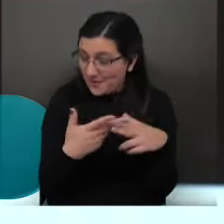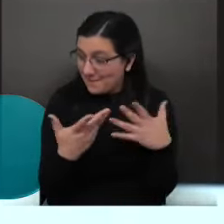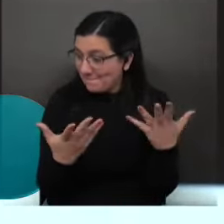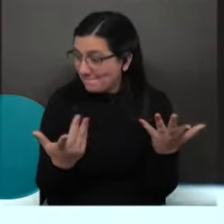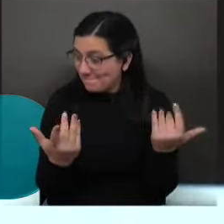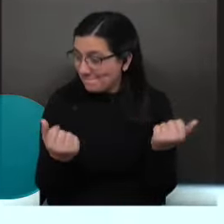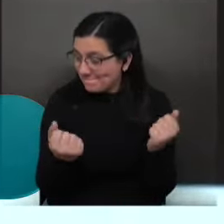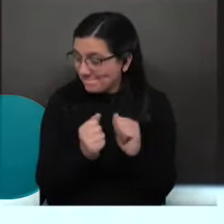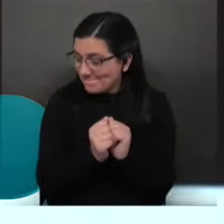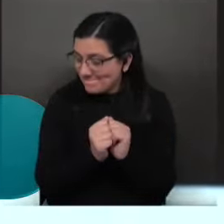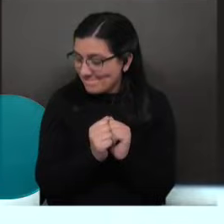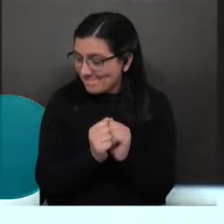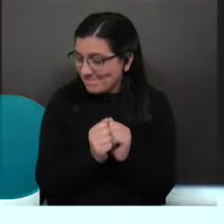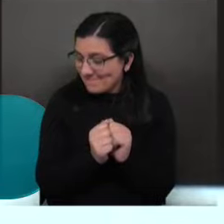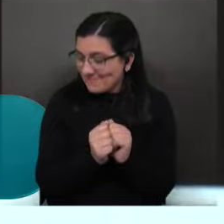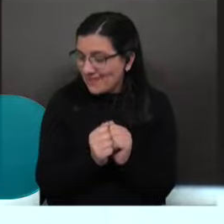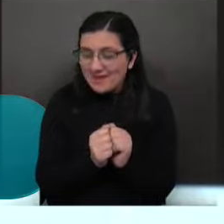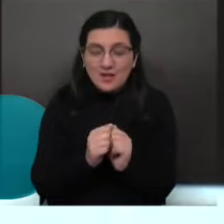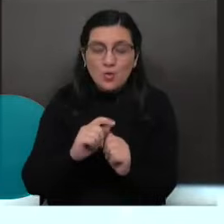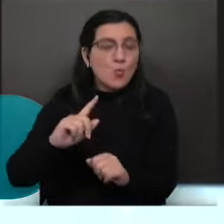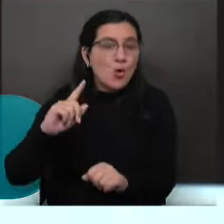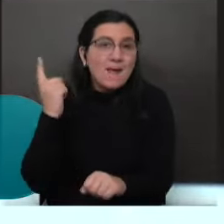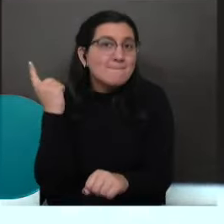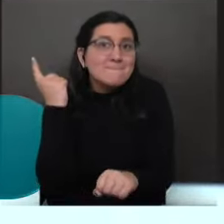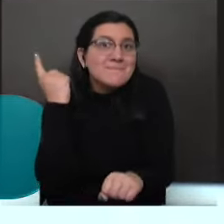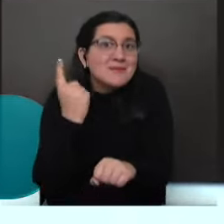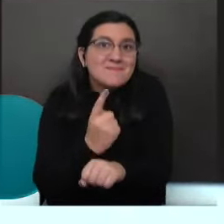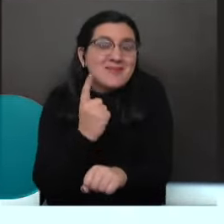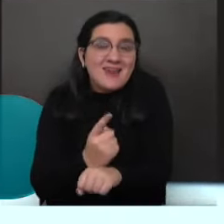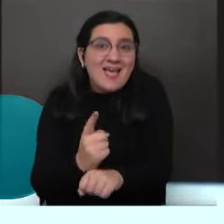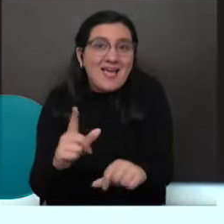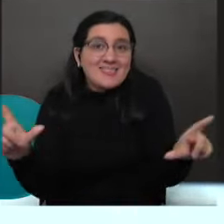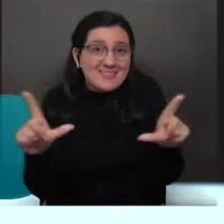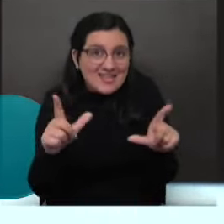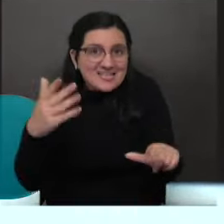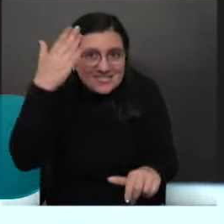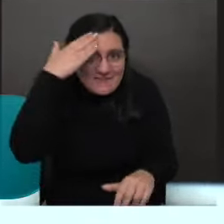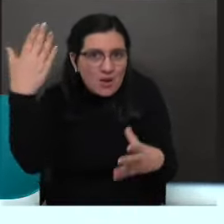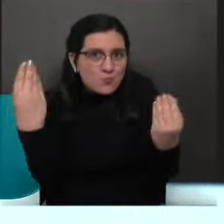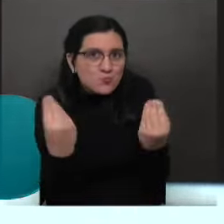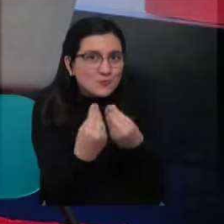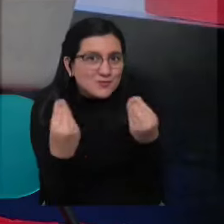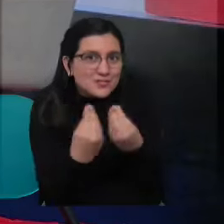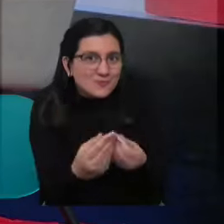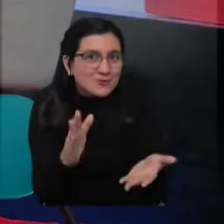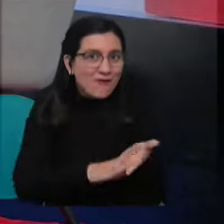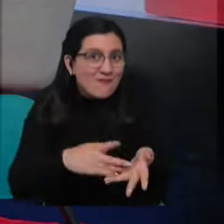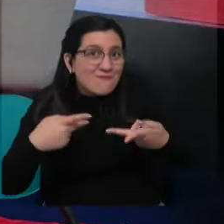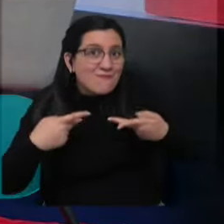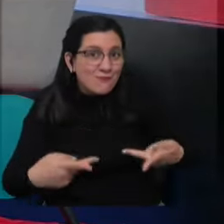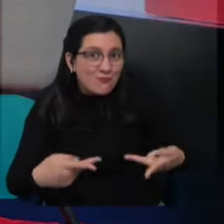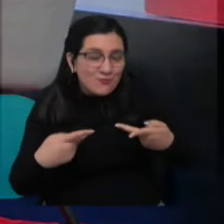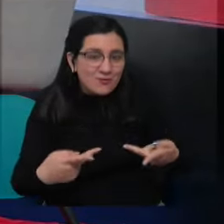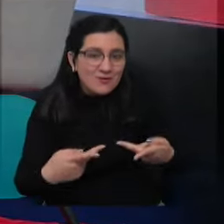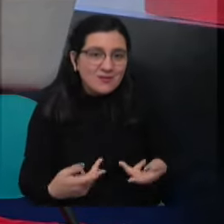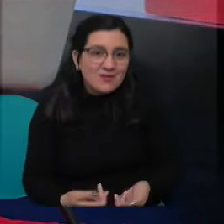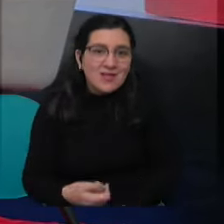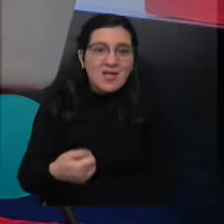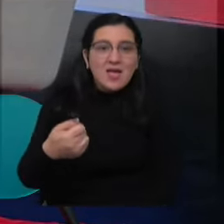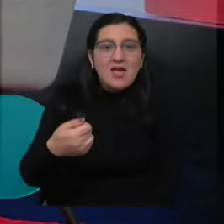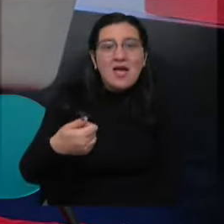que era como una de las pioneras en tele que sabía mucho de fútbol realmente sabía mucho de fútbol Alina chechu